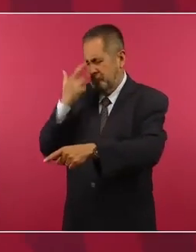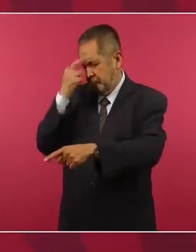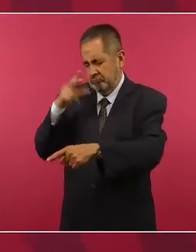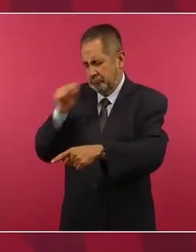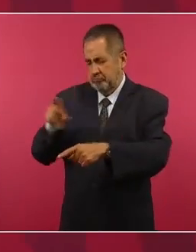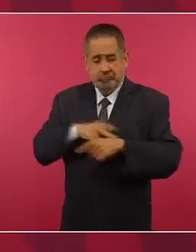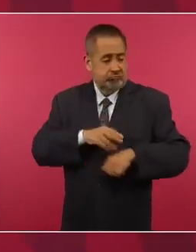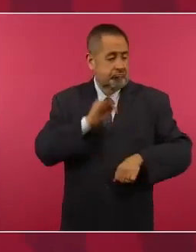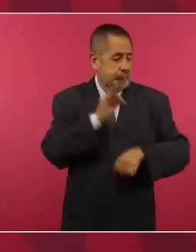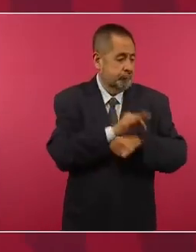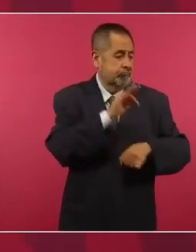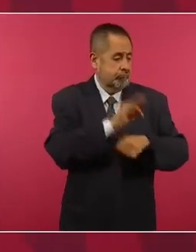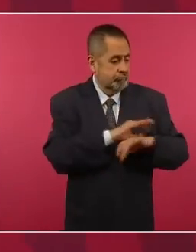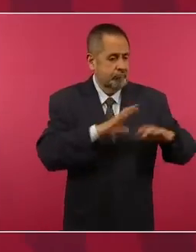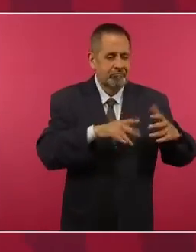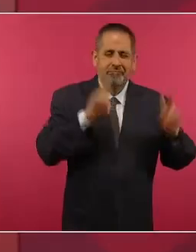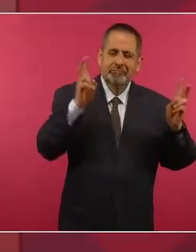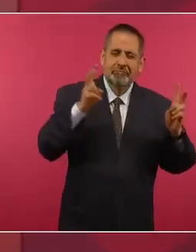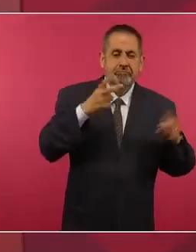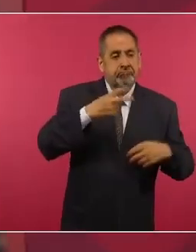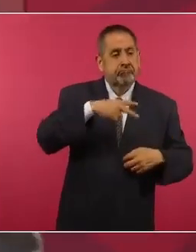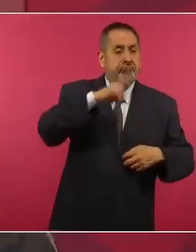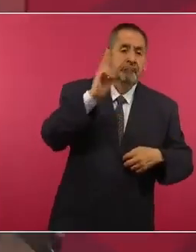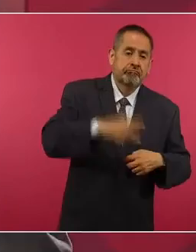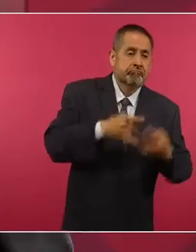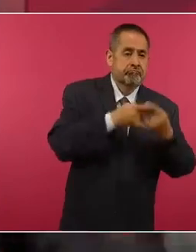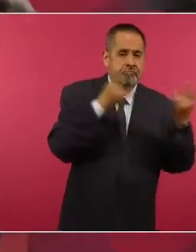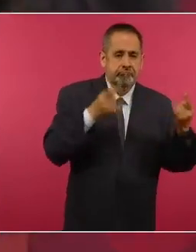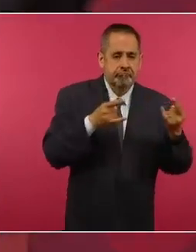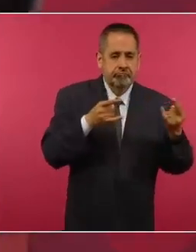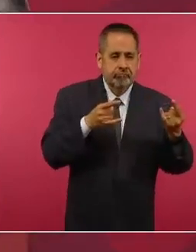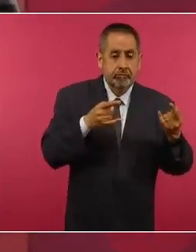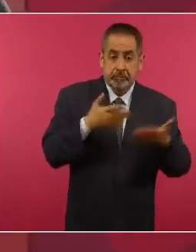y defendió la llamada verdad histórica. Y ahora